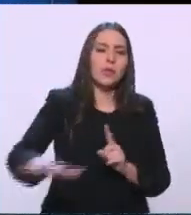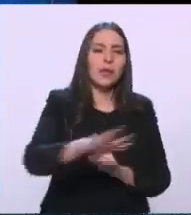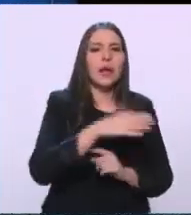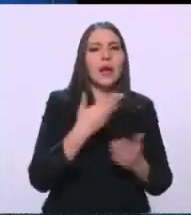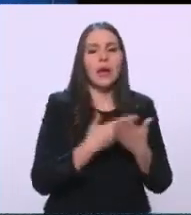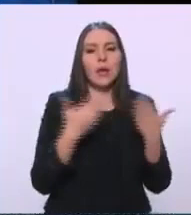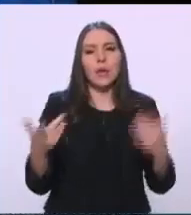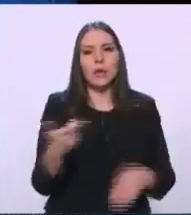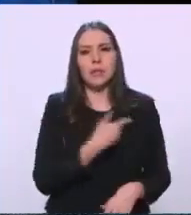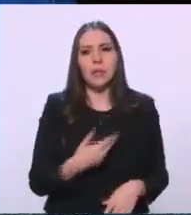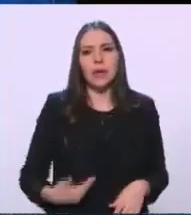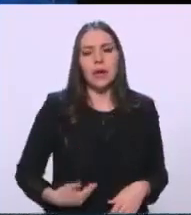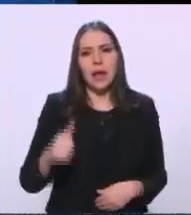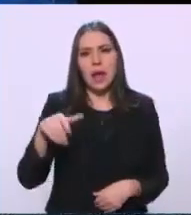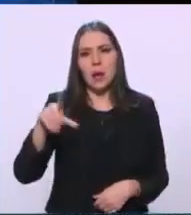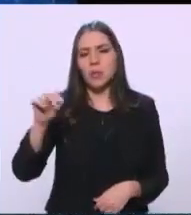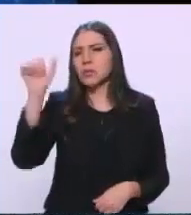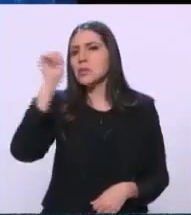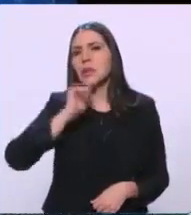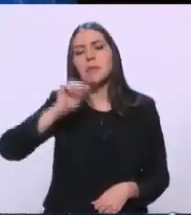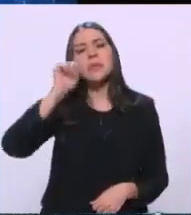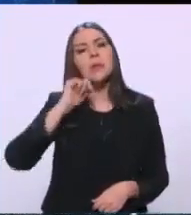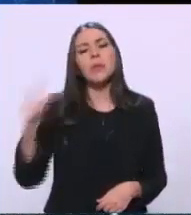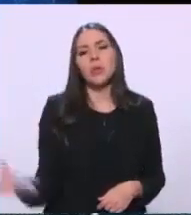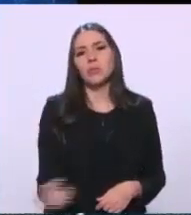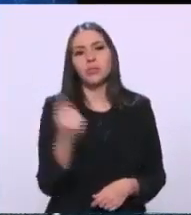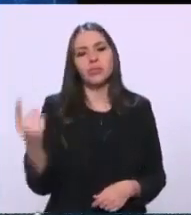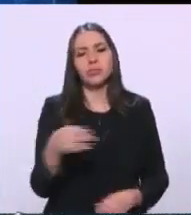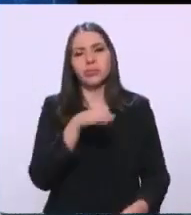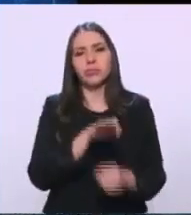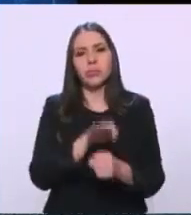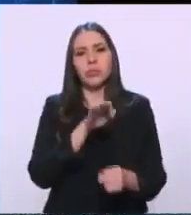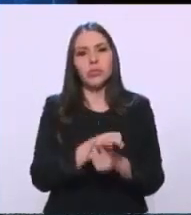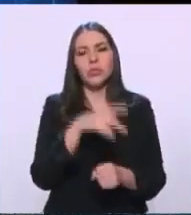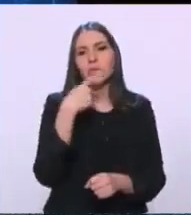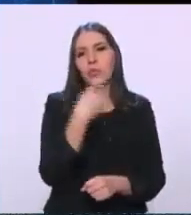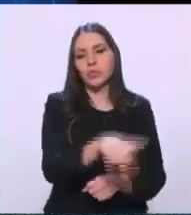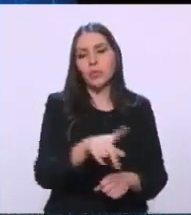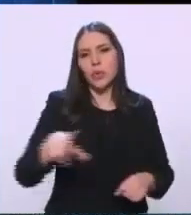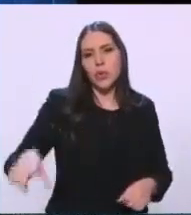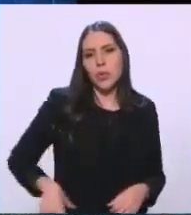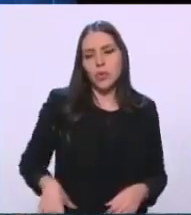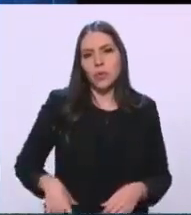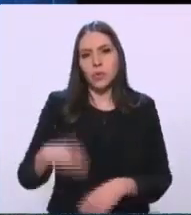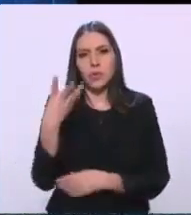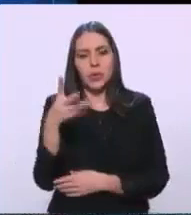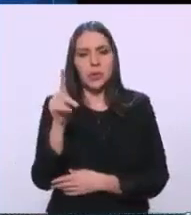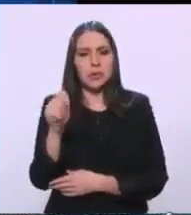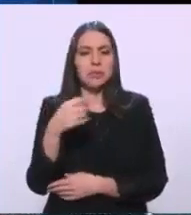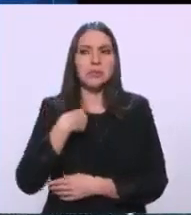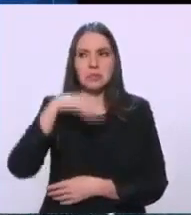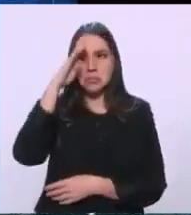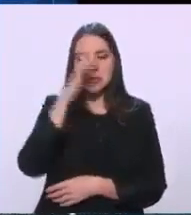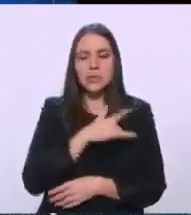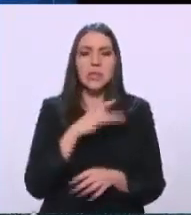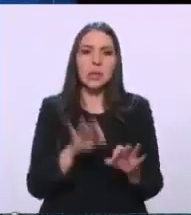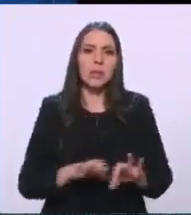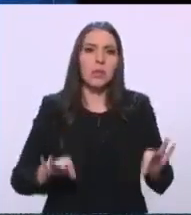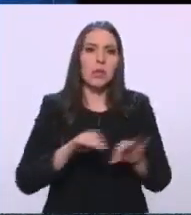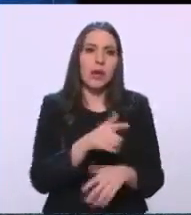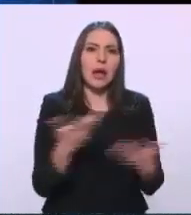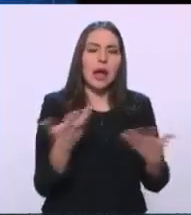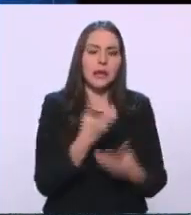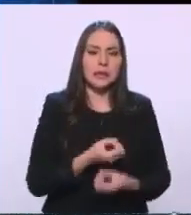4T, y me pareció interesante que lo hiciera. ¿Cómo aterriza eso? Creo que una de las líneas muy